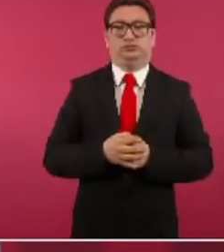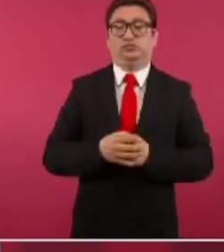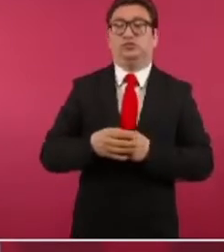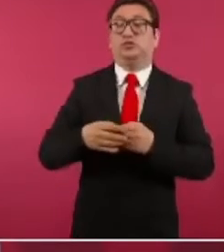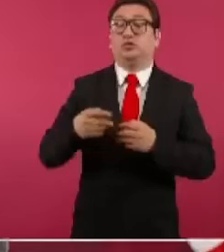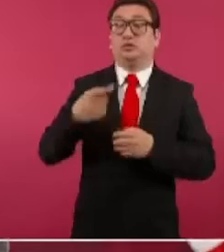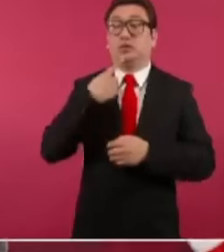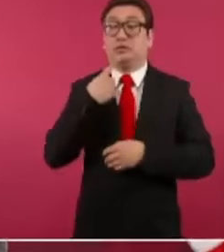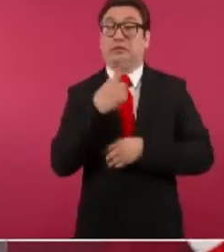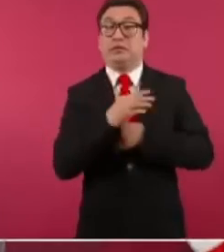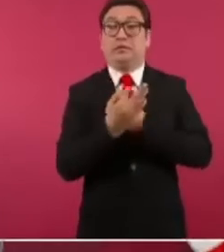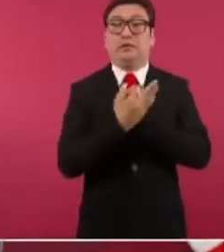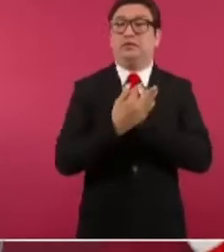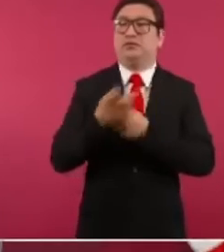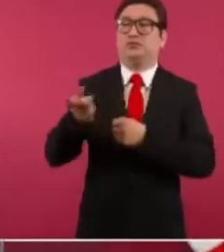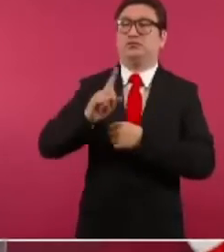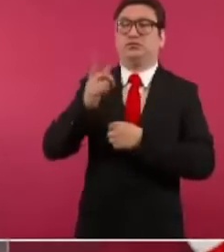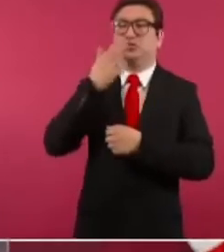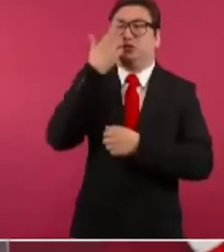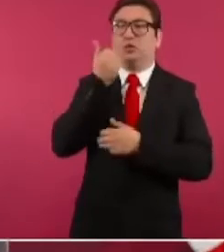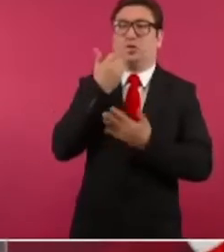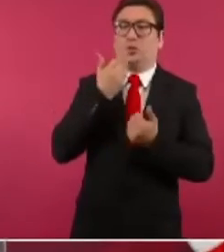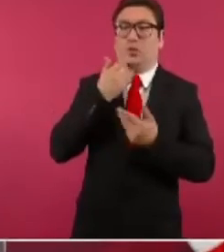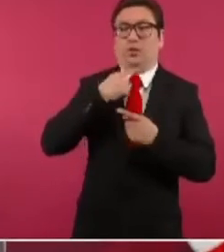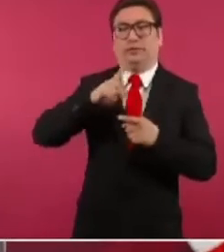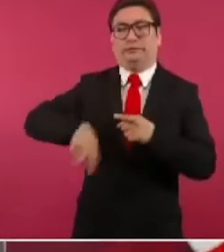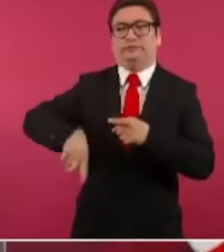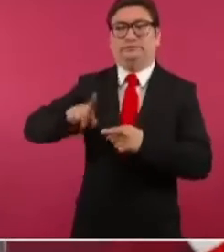desechando porque no hay razón.